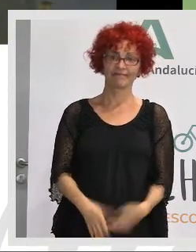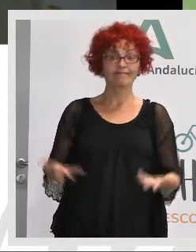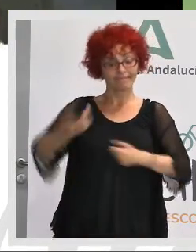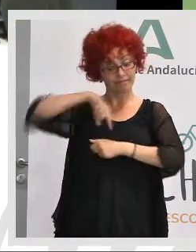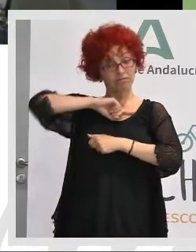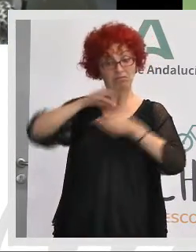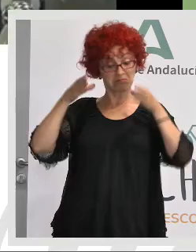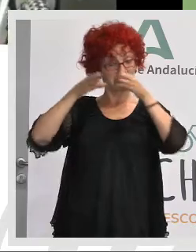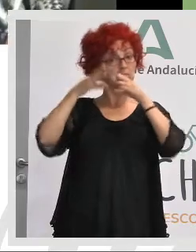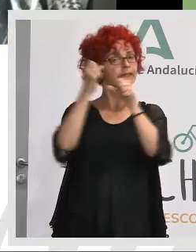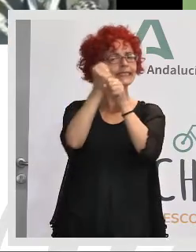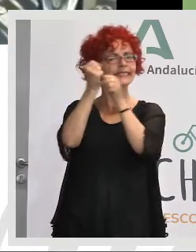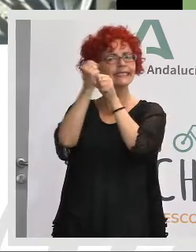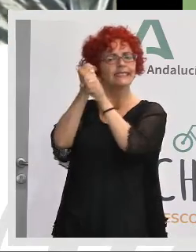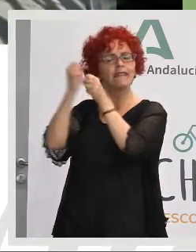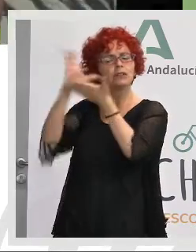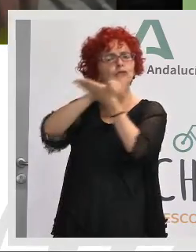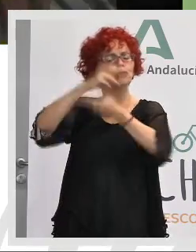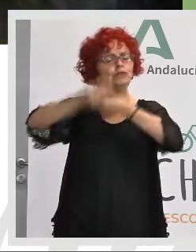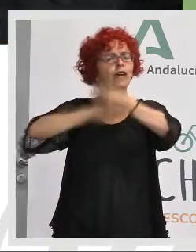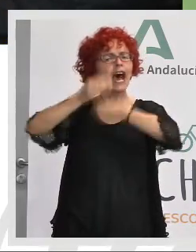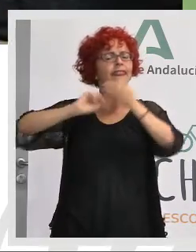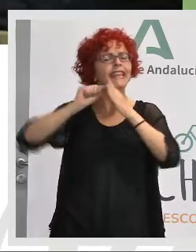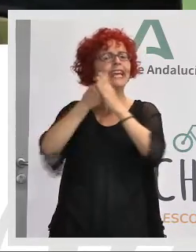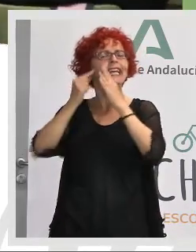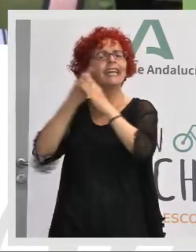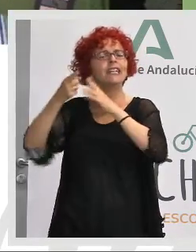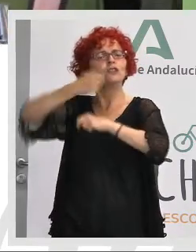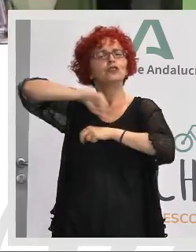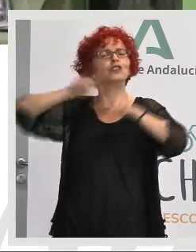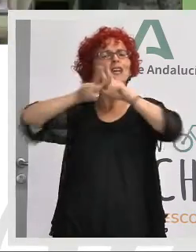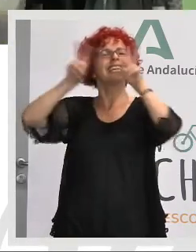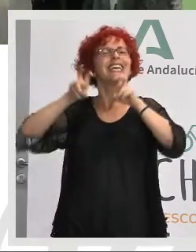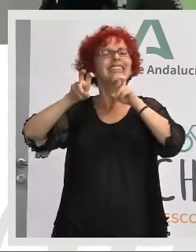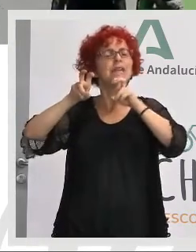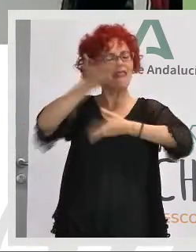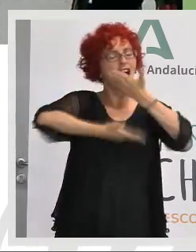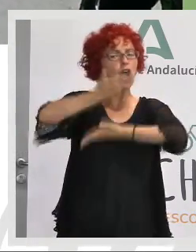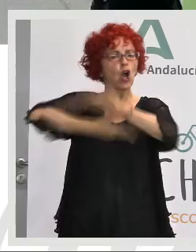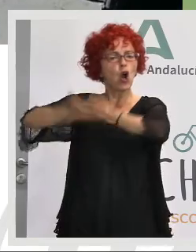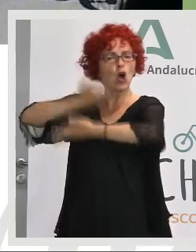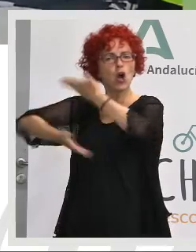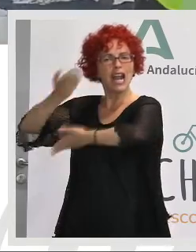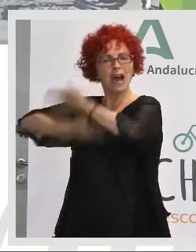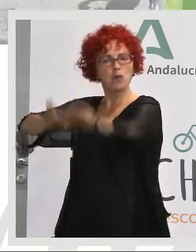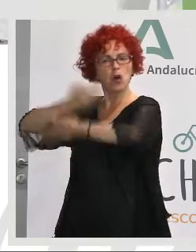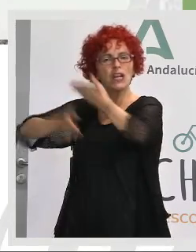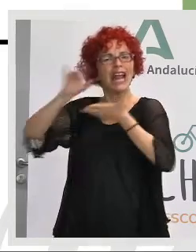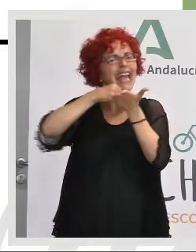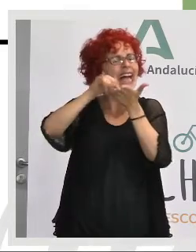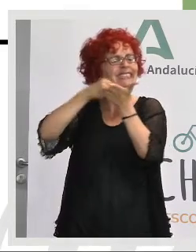Mediante este grupo de trabajo innovamos en la metodología didáctica. Colaboramos desde distintas